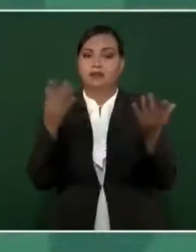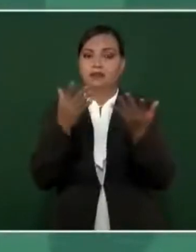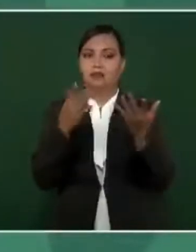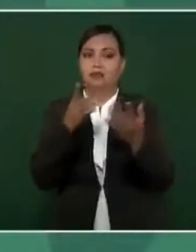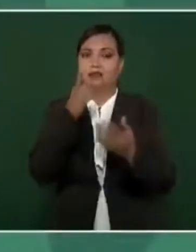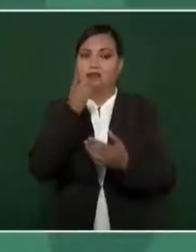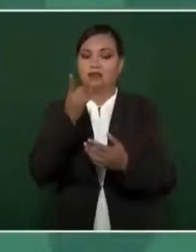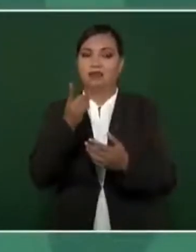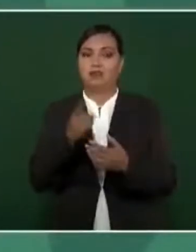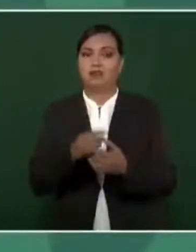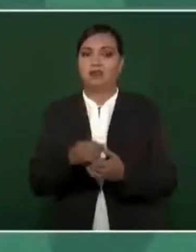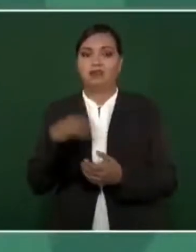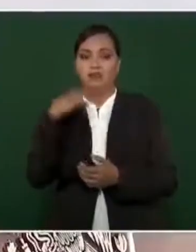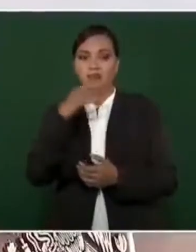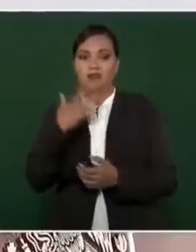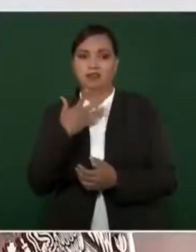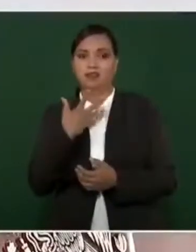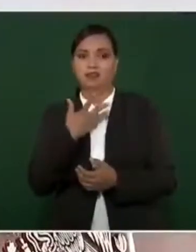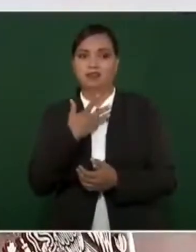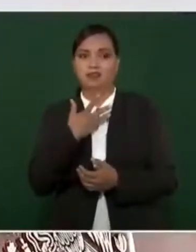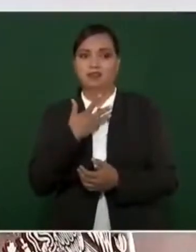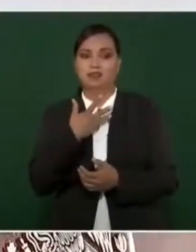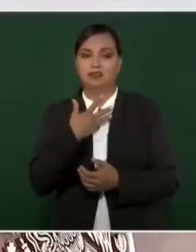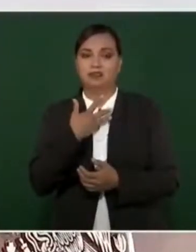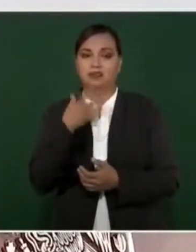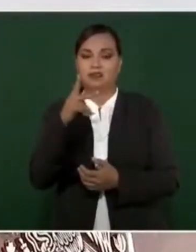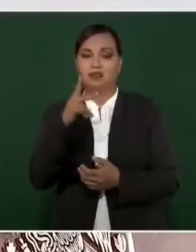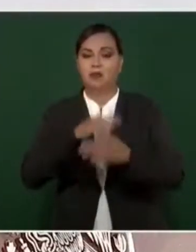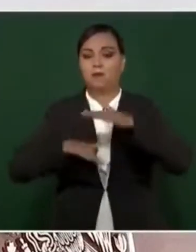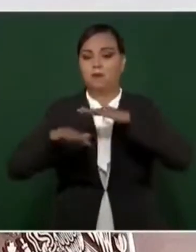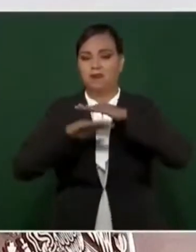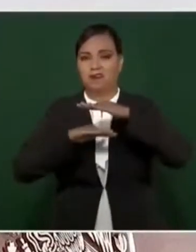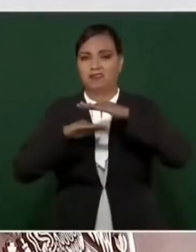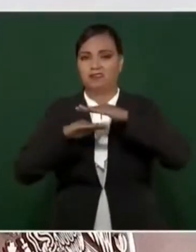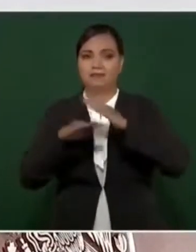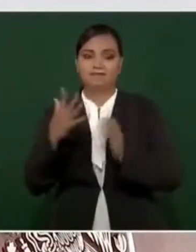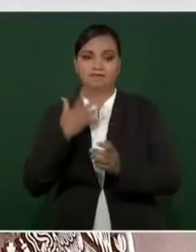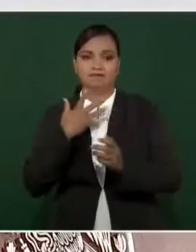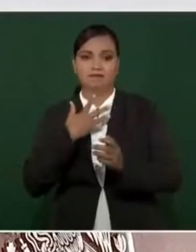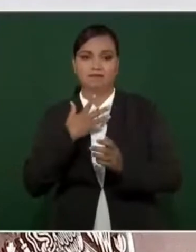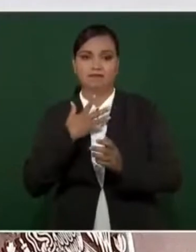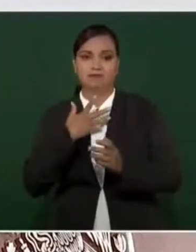sustento. ¿No encontraron a Loret?